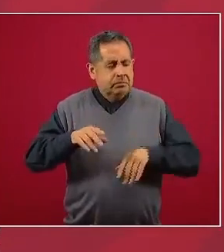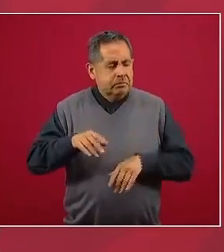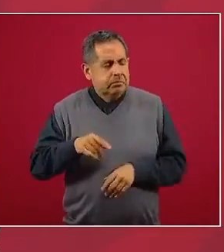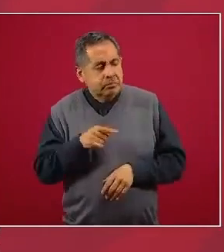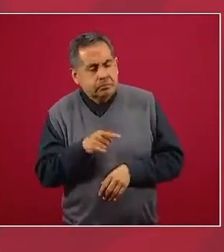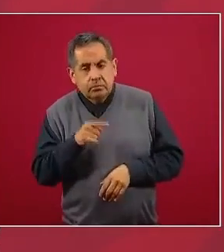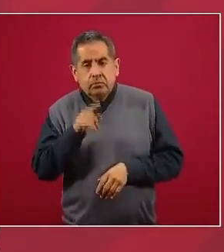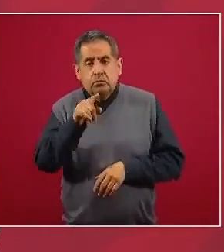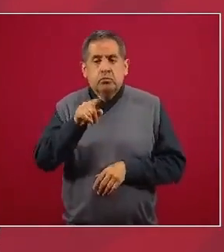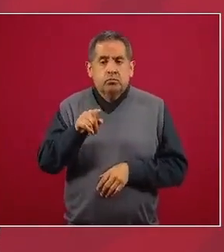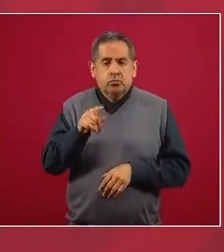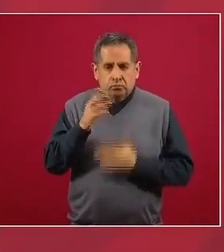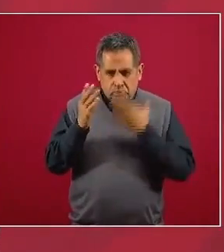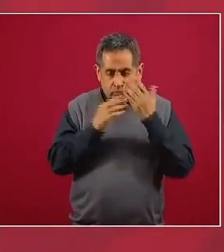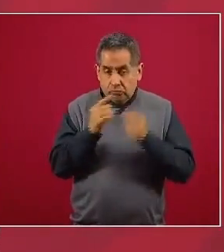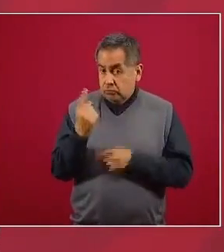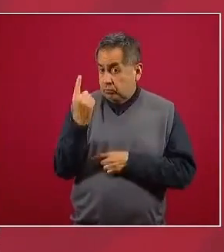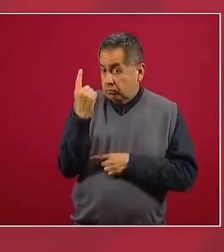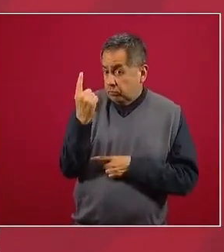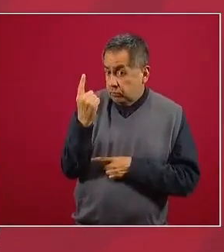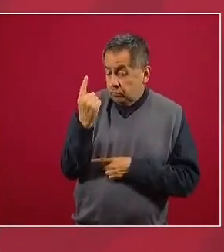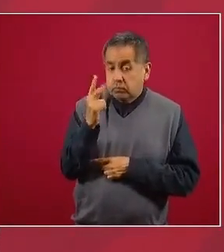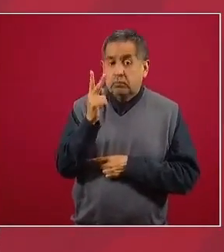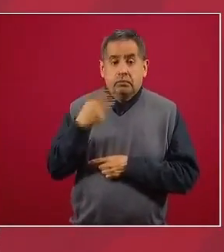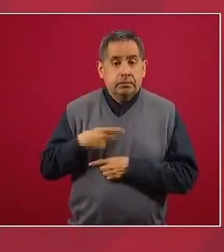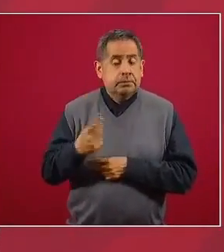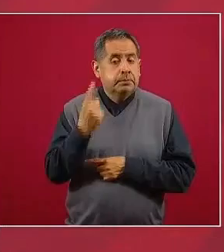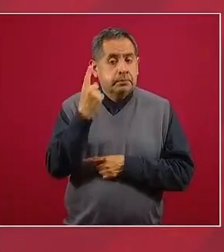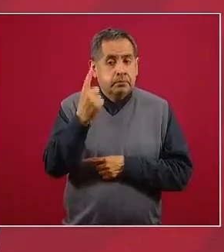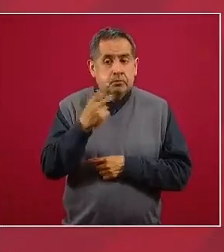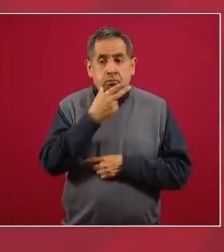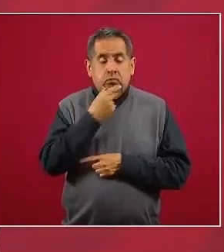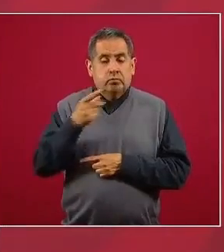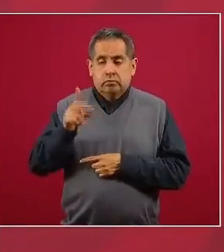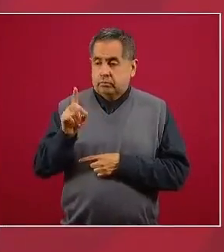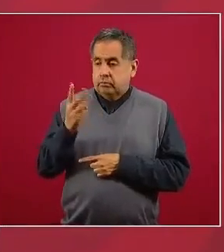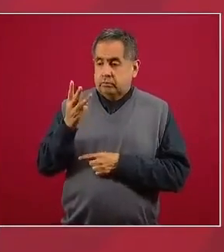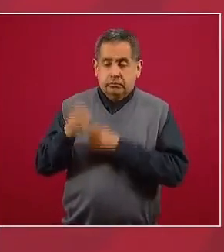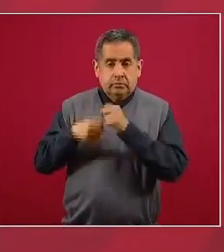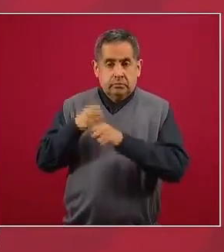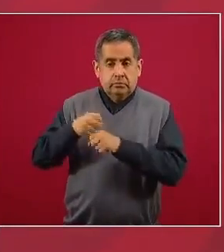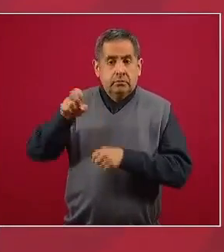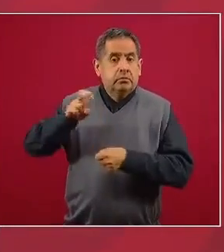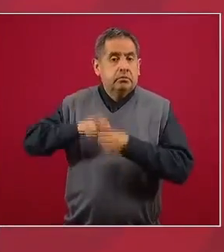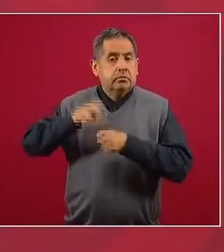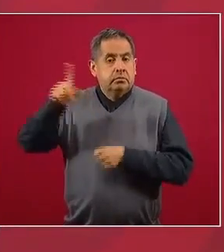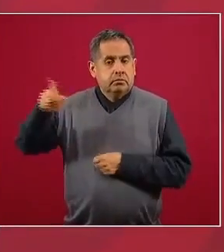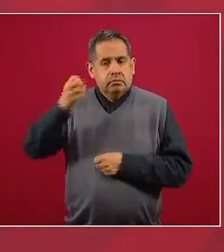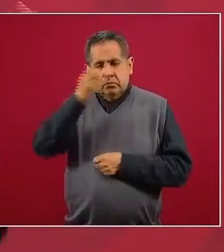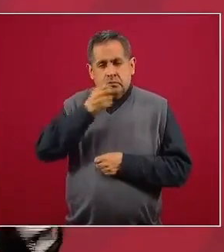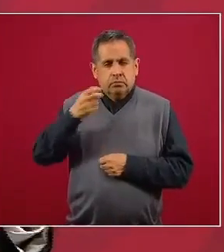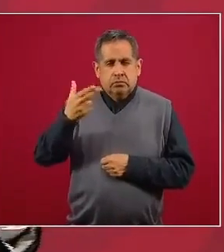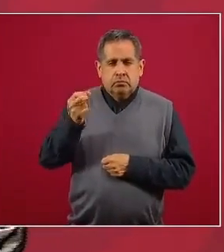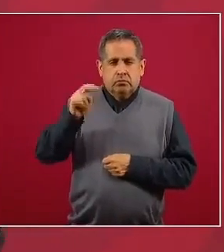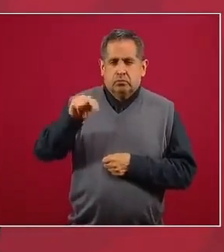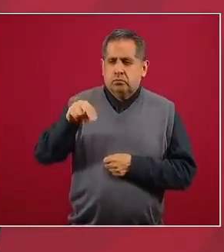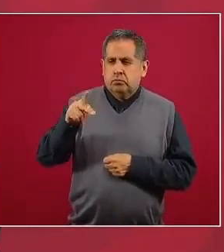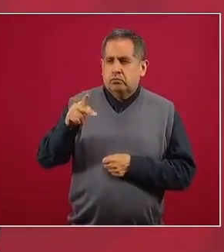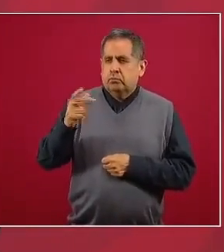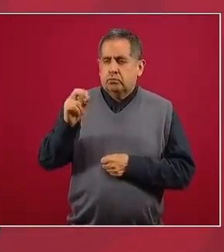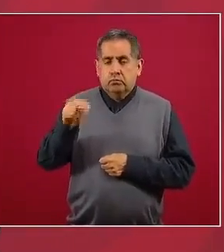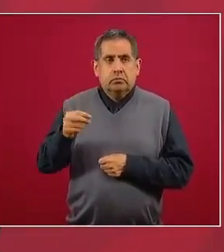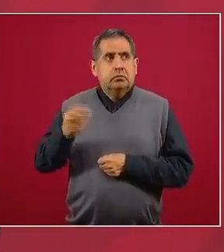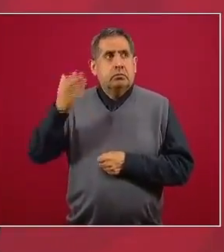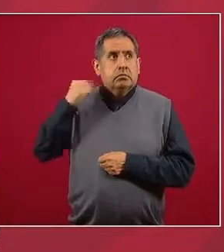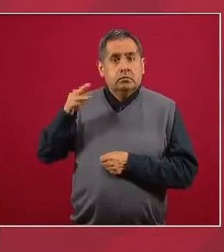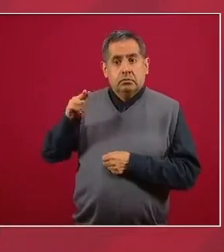nacionales sobre un estudio de un caso de un hombre de 33 años que en Hong Kong primero tuvo COVID en